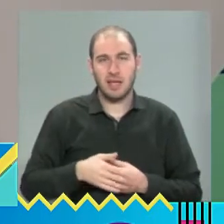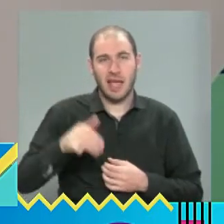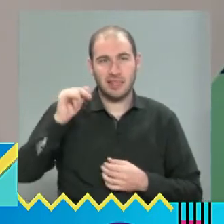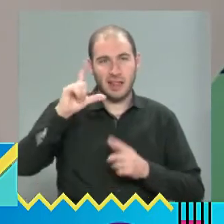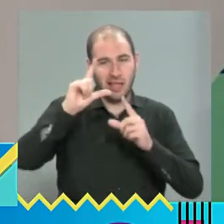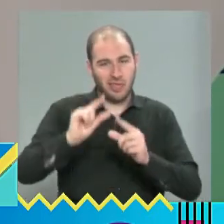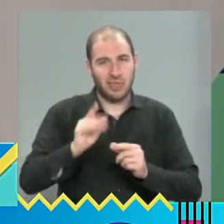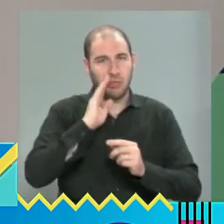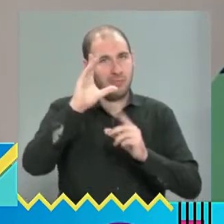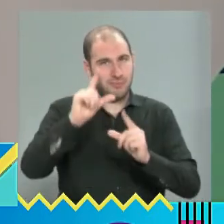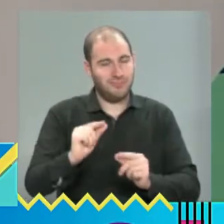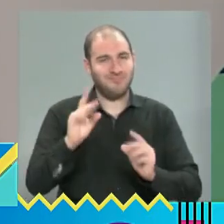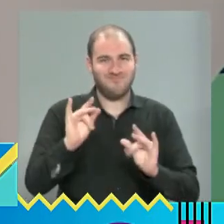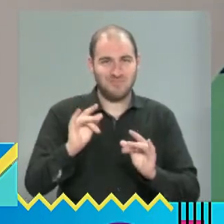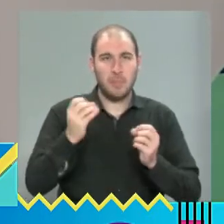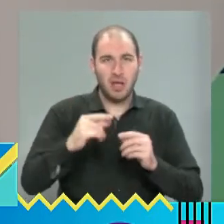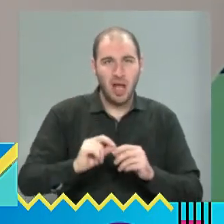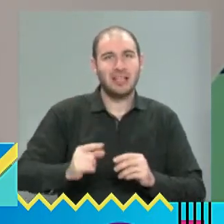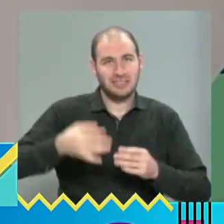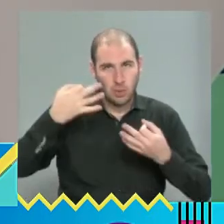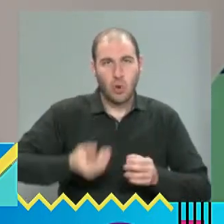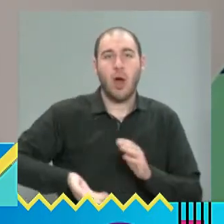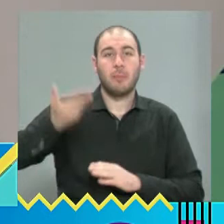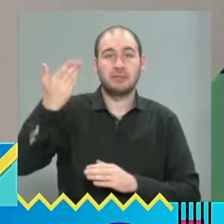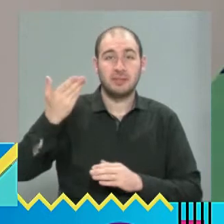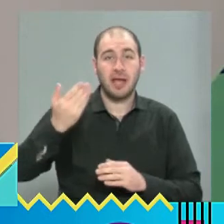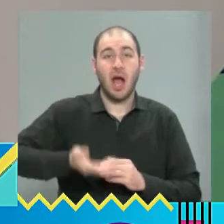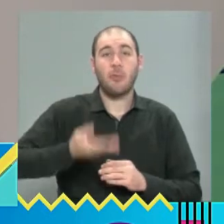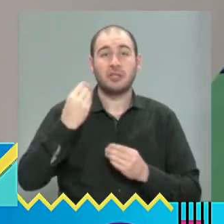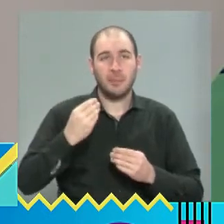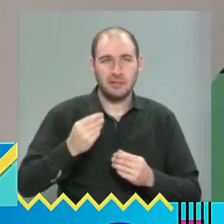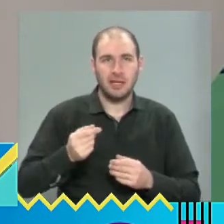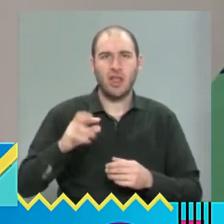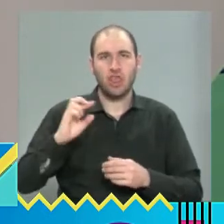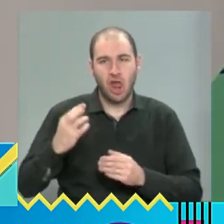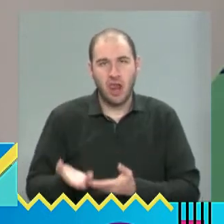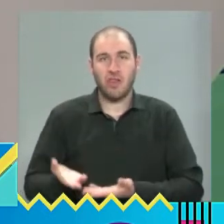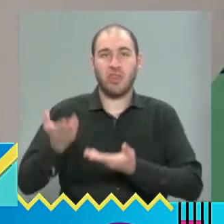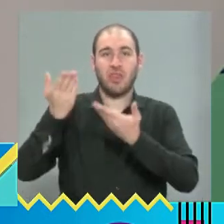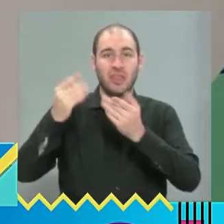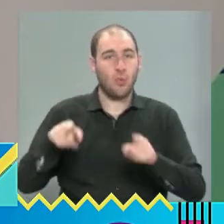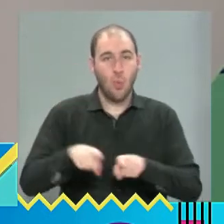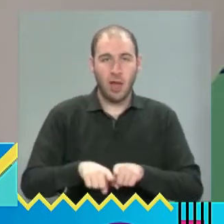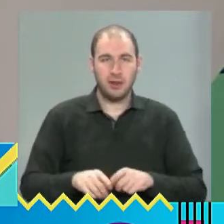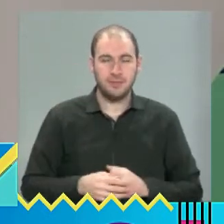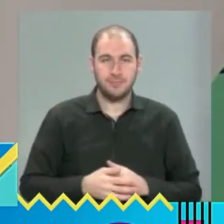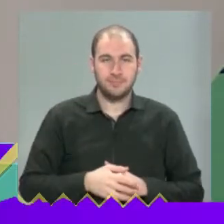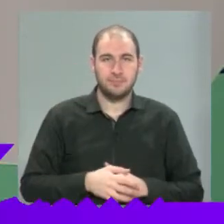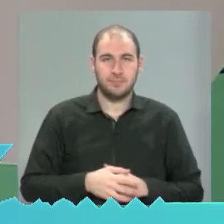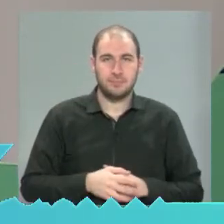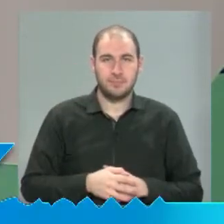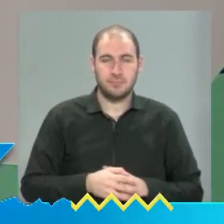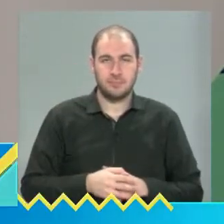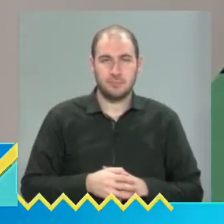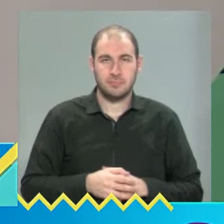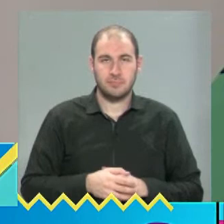difícilmente baje en Estados Unidos, posiblemente aumente. Y cuando aumenta, hace presionar al dólar, lo hace subir, digamos.